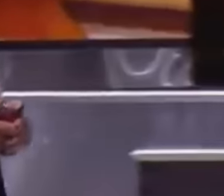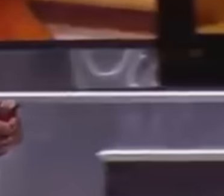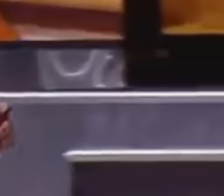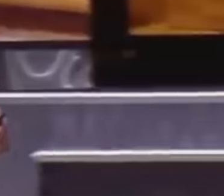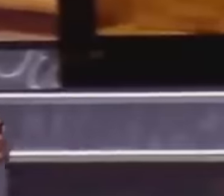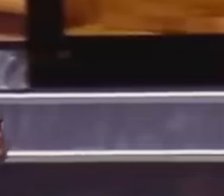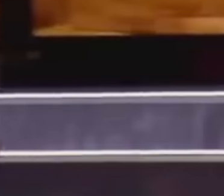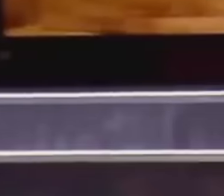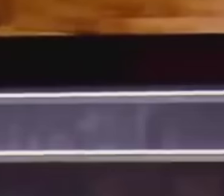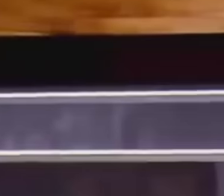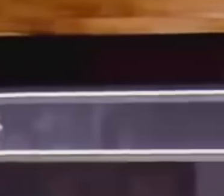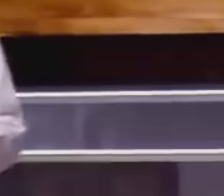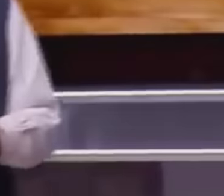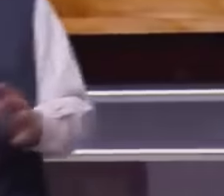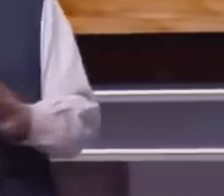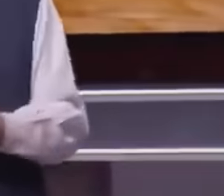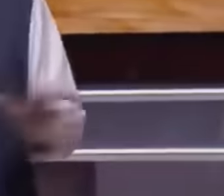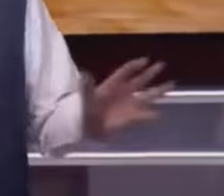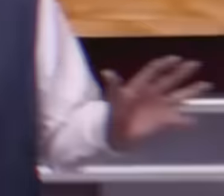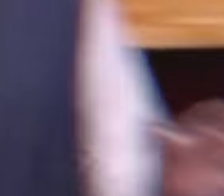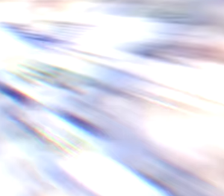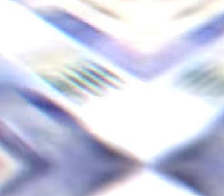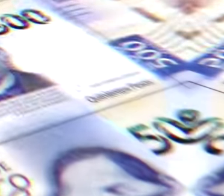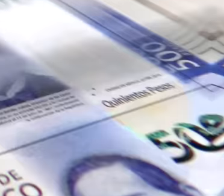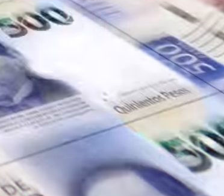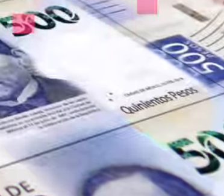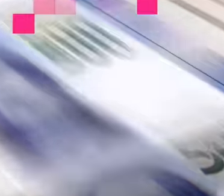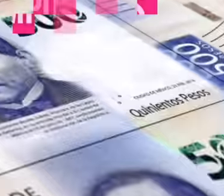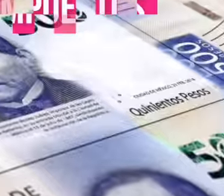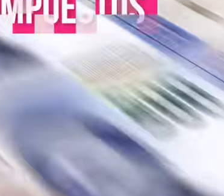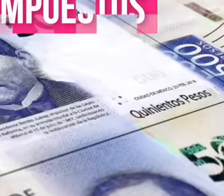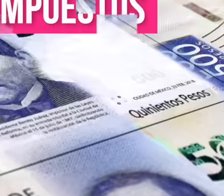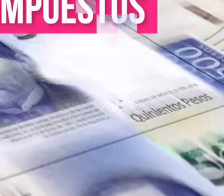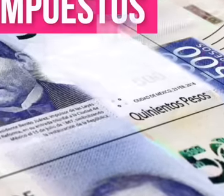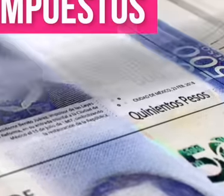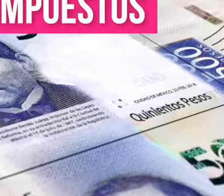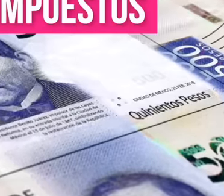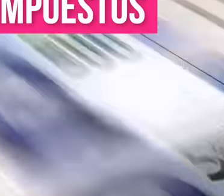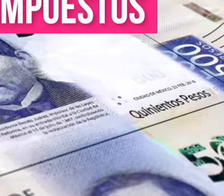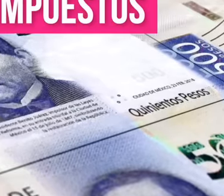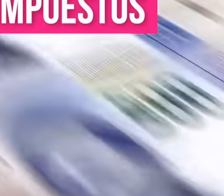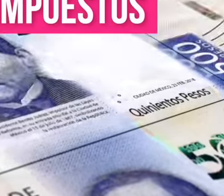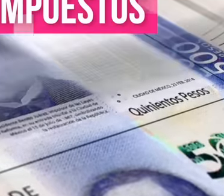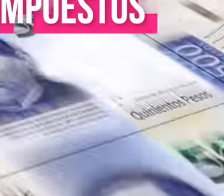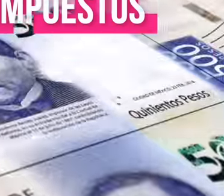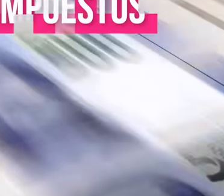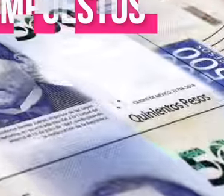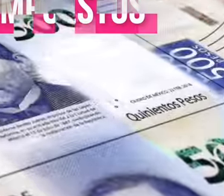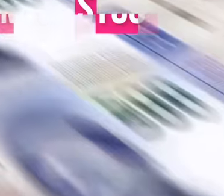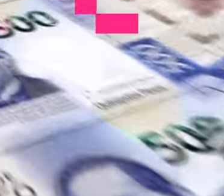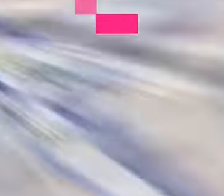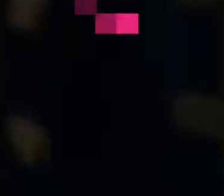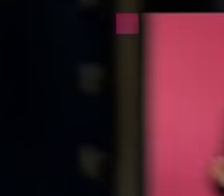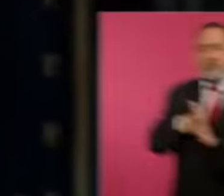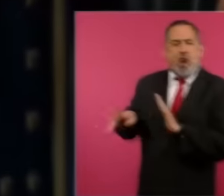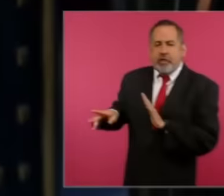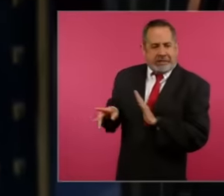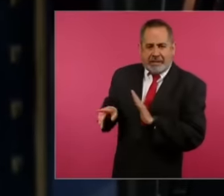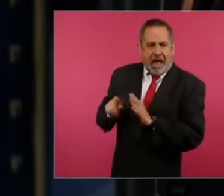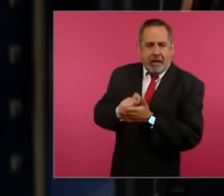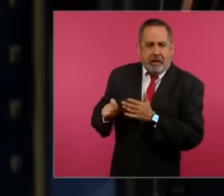Nuevamente el empresario Ricardo Salinas Pliego, quien debe millones de pesos en impuestos al gobierno de México,